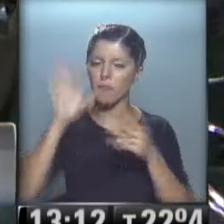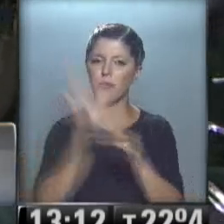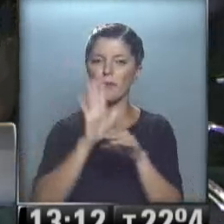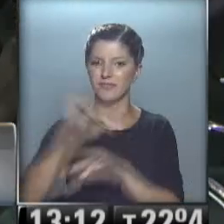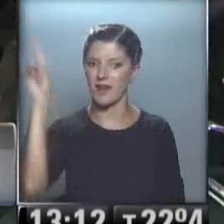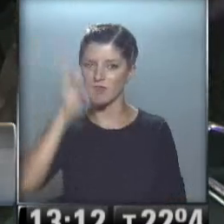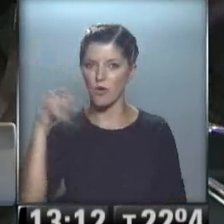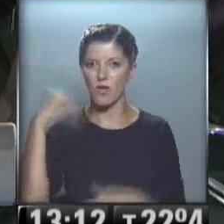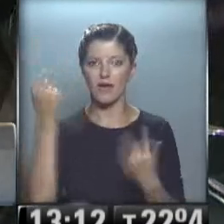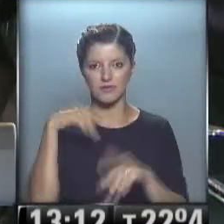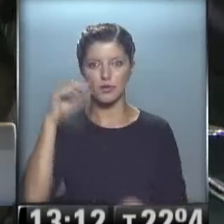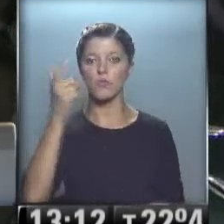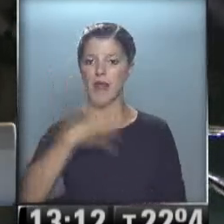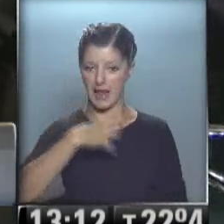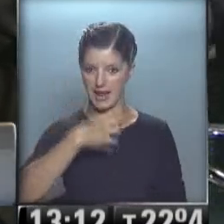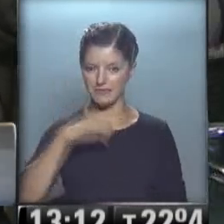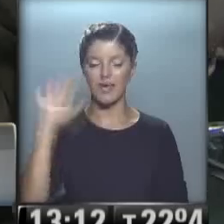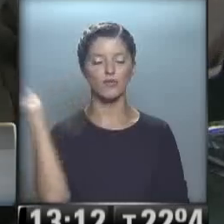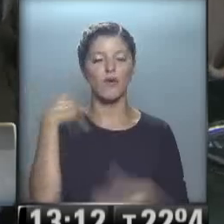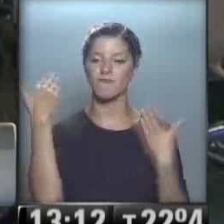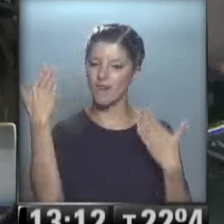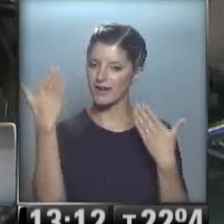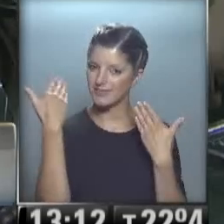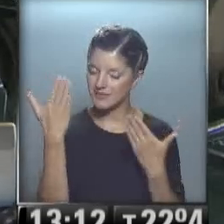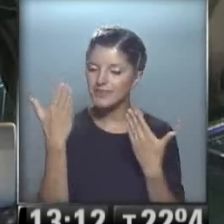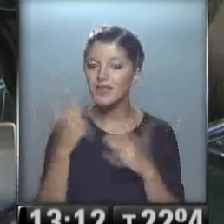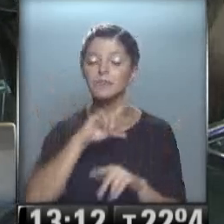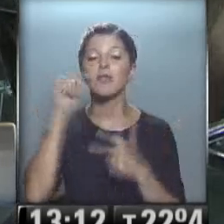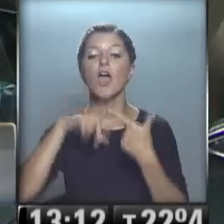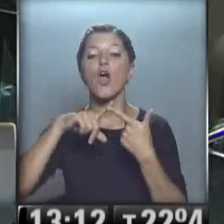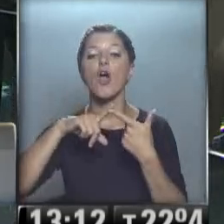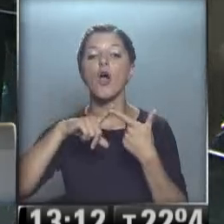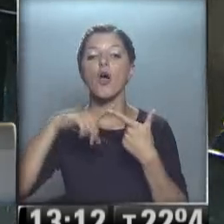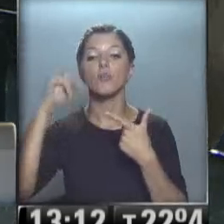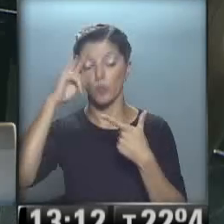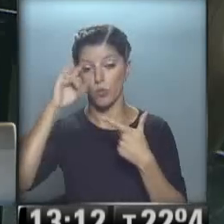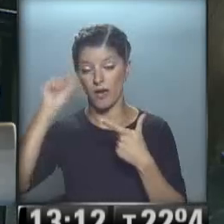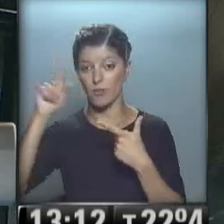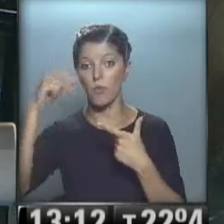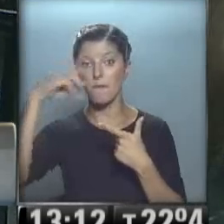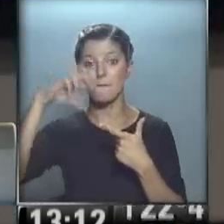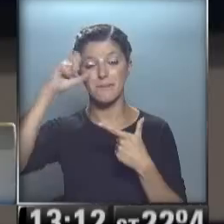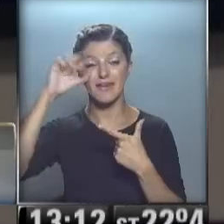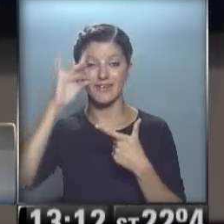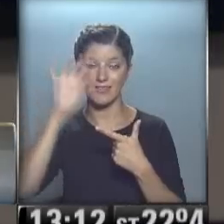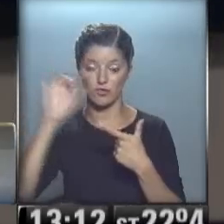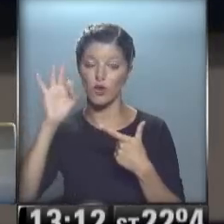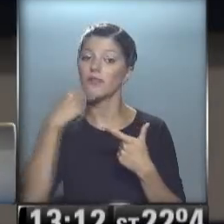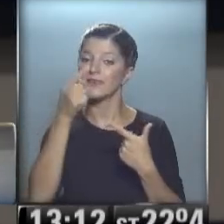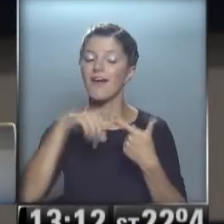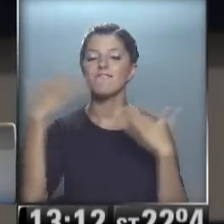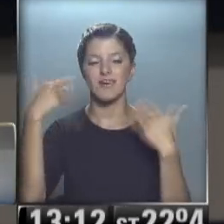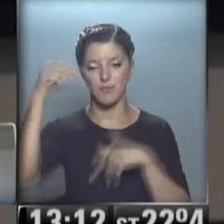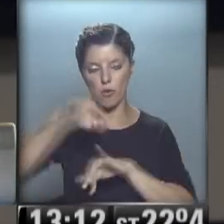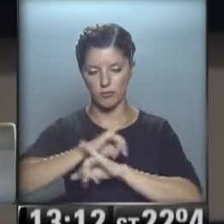una cátedra. Dice, felicita a todos los periodistas, muy bueno. Desde Carmelo, Uruguay, se comunica Pedro, un tocayo suyo, Brigger, dice que nos felicita por el